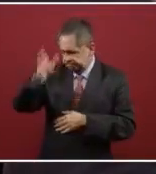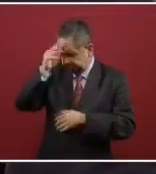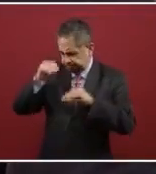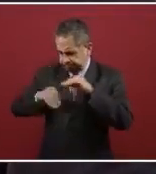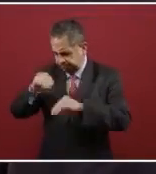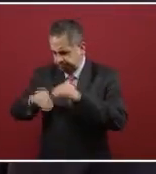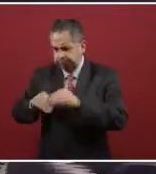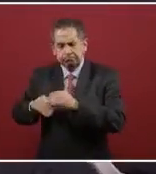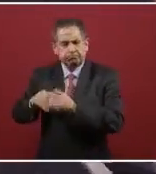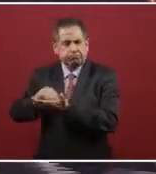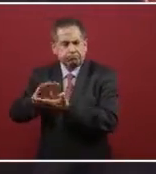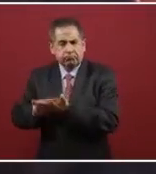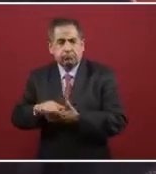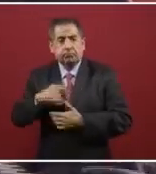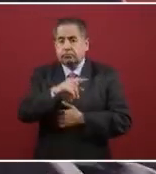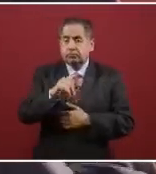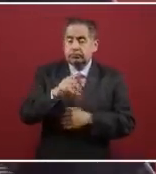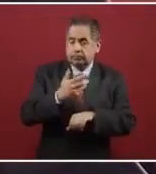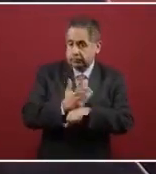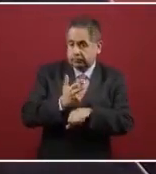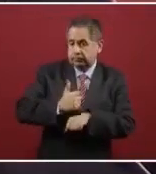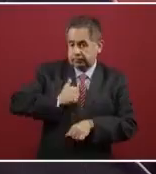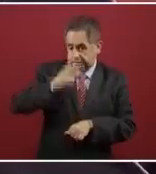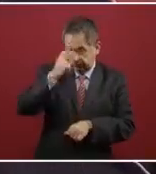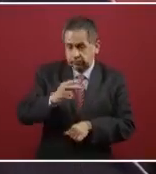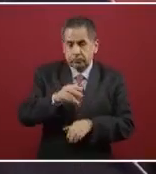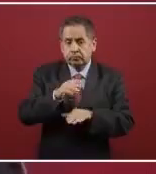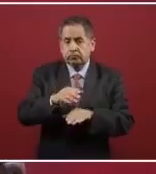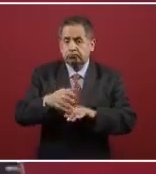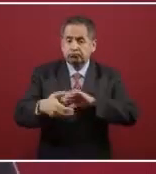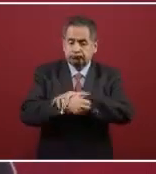en lo comercial, queremos